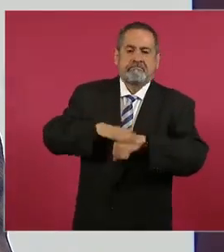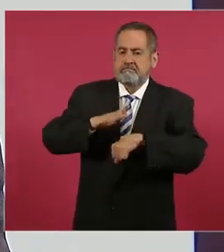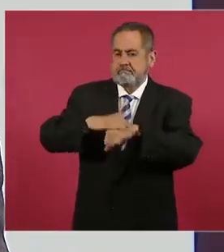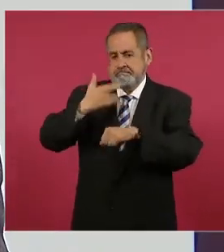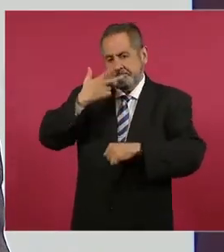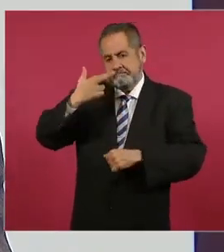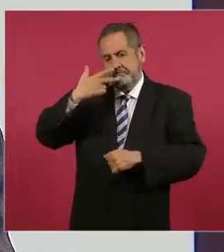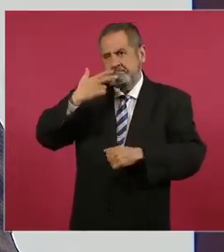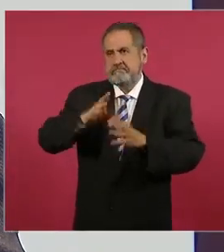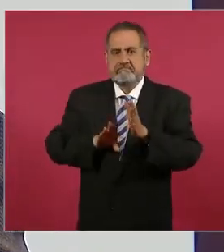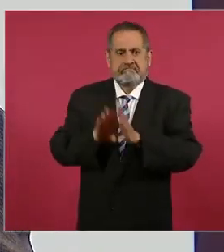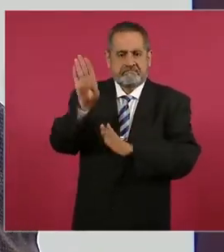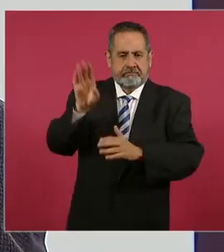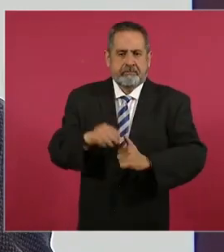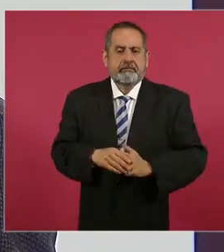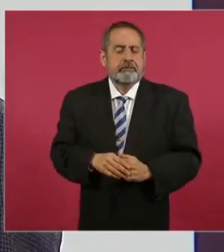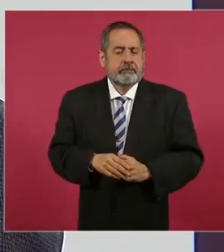República.